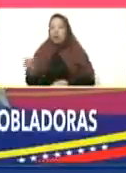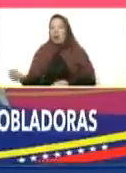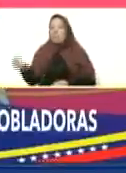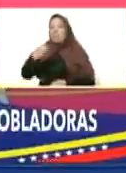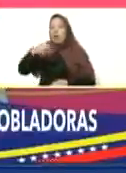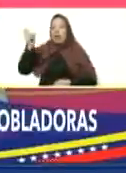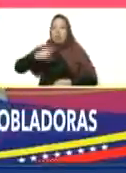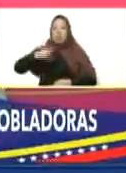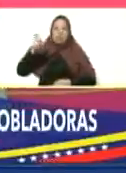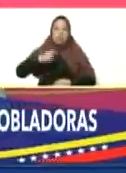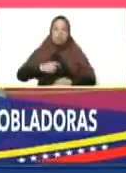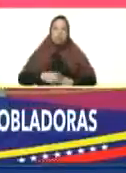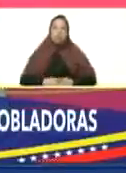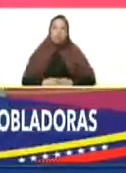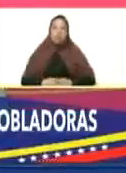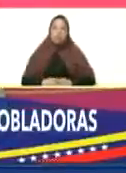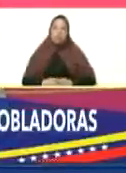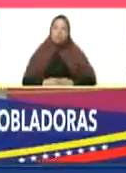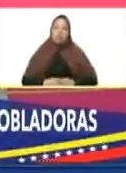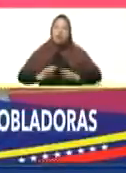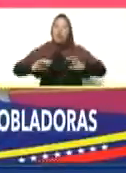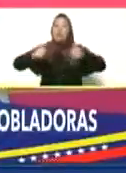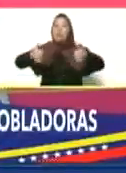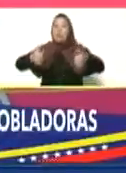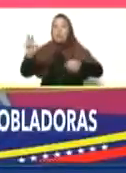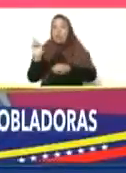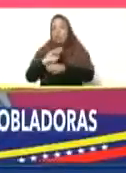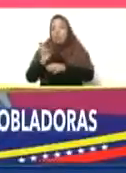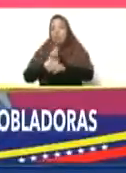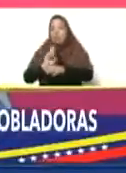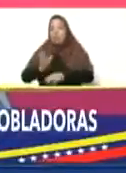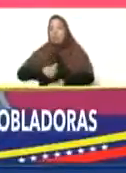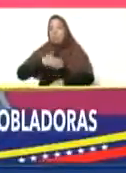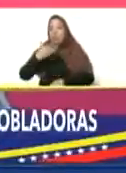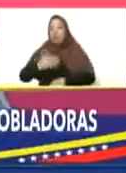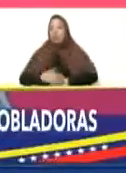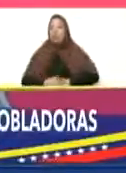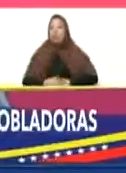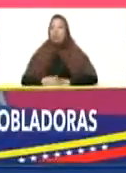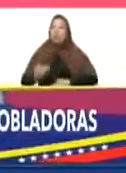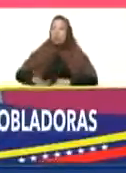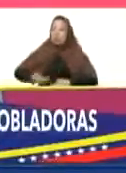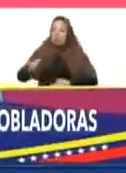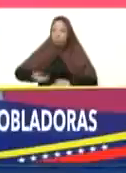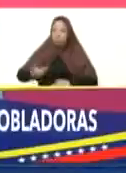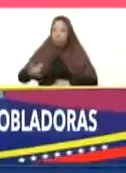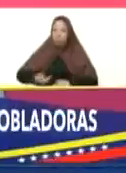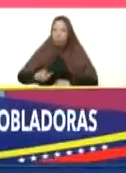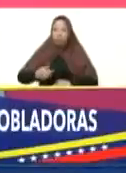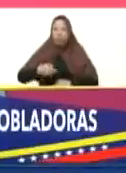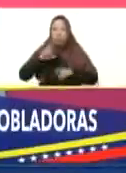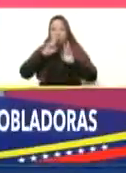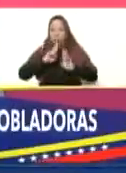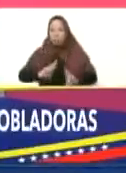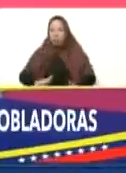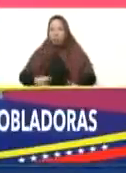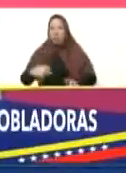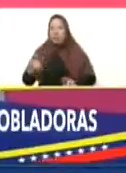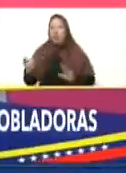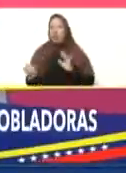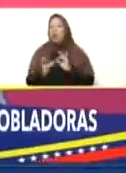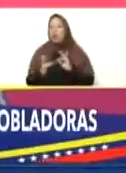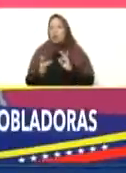necesita arrancando por ahí podemos lo importante es que podemos dar esa respuesta estamos en